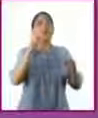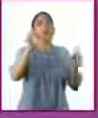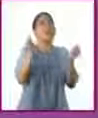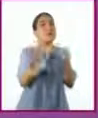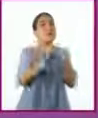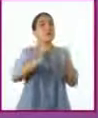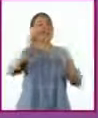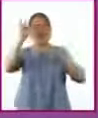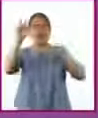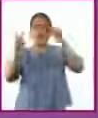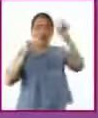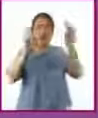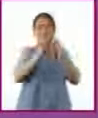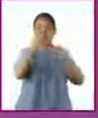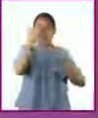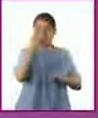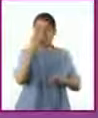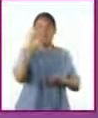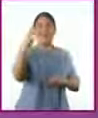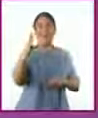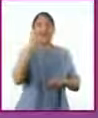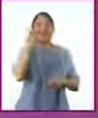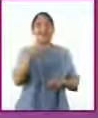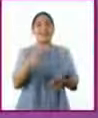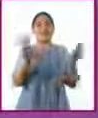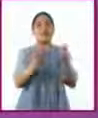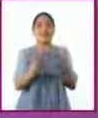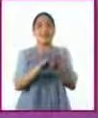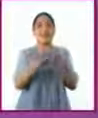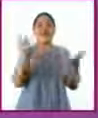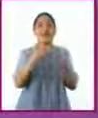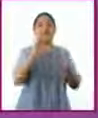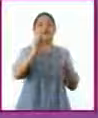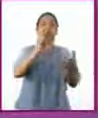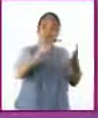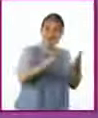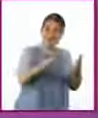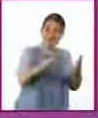magia, decides quién ser mientras lees.